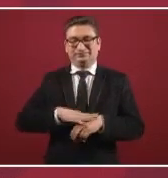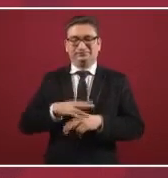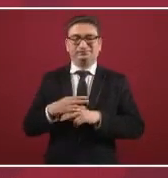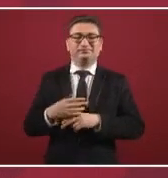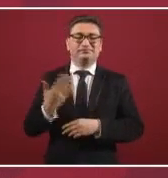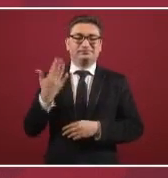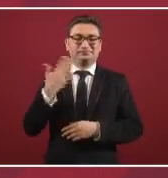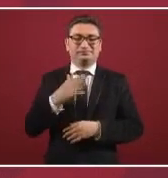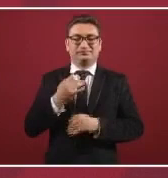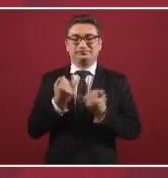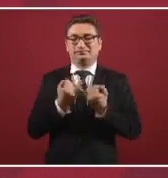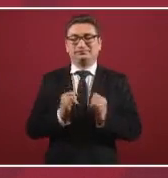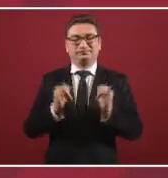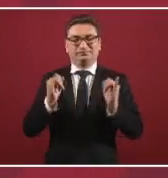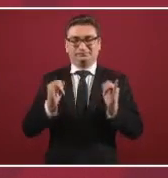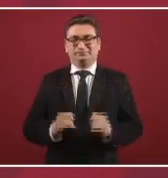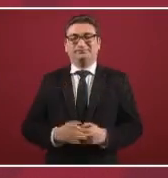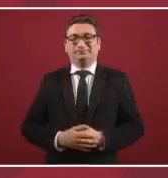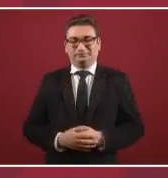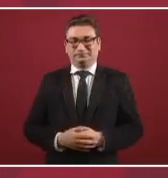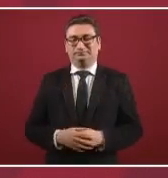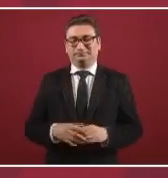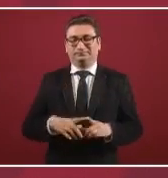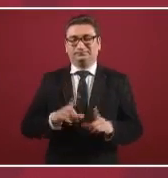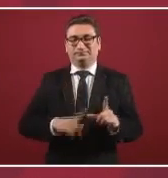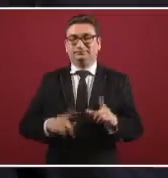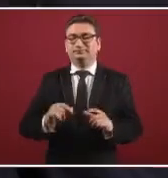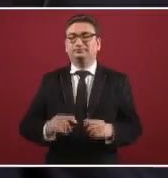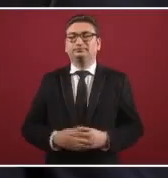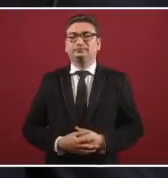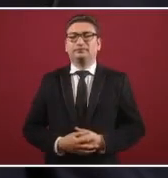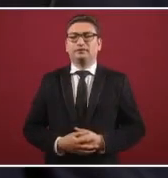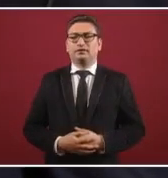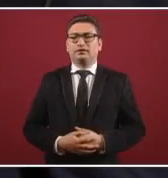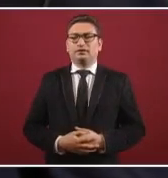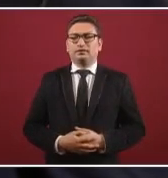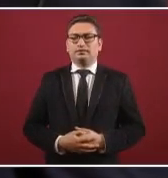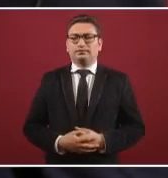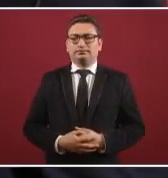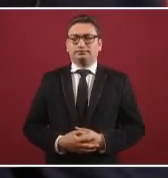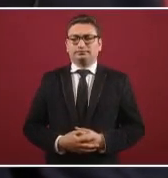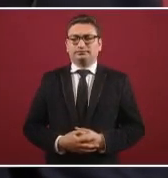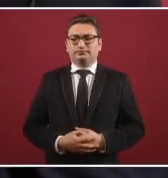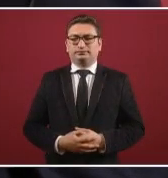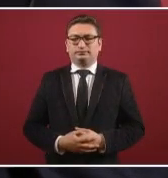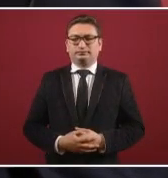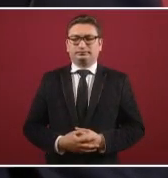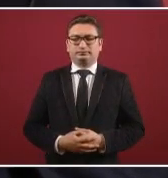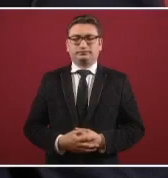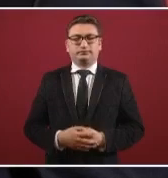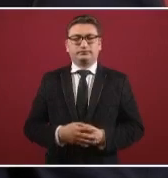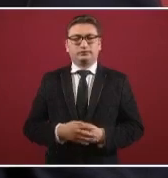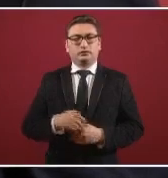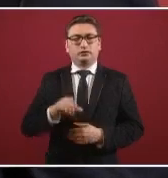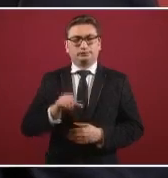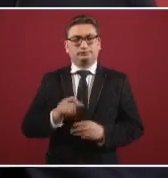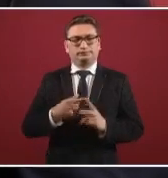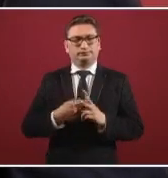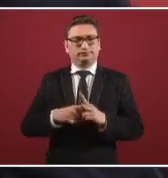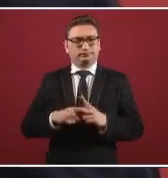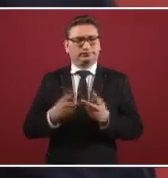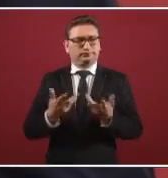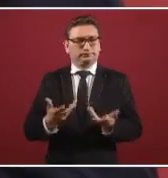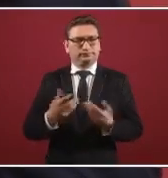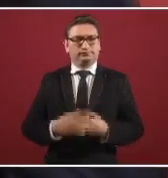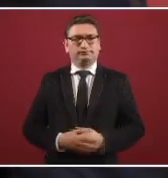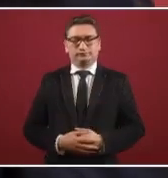de nuestra independencia nacional. Vamos a iniciar el día de hoy con